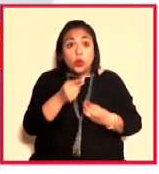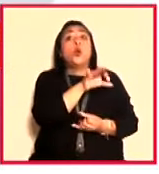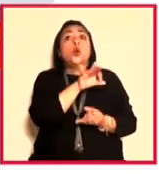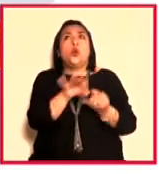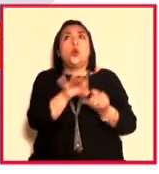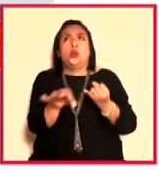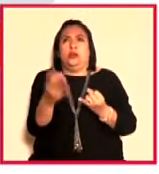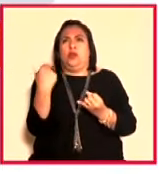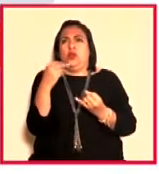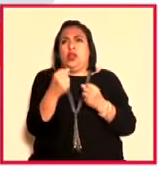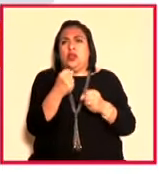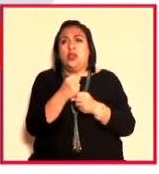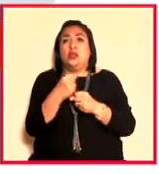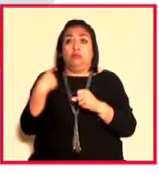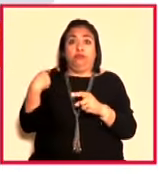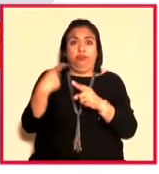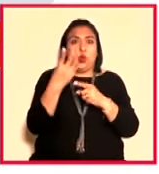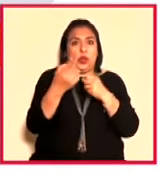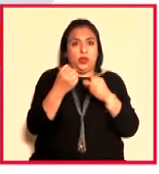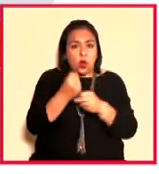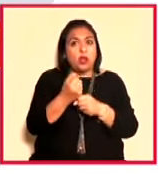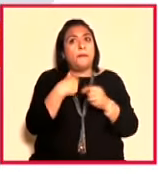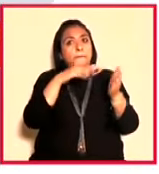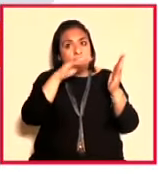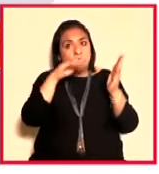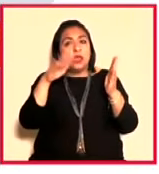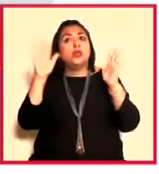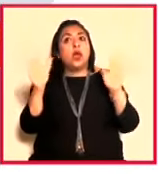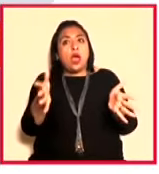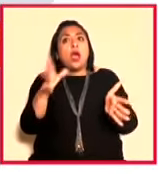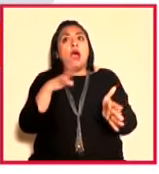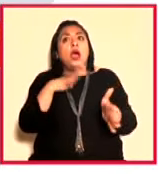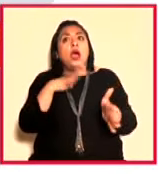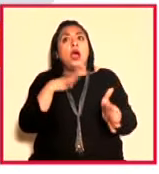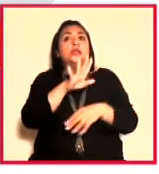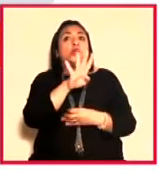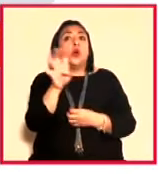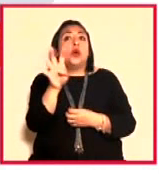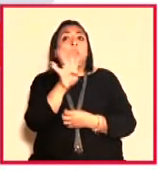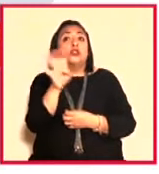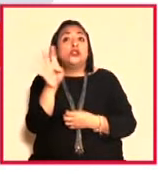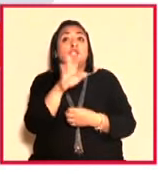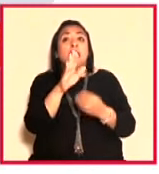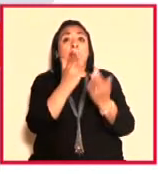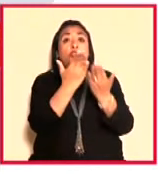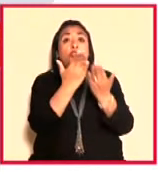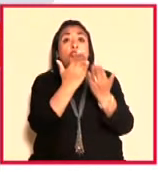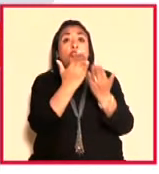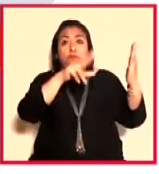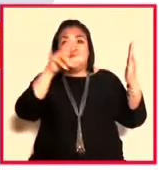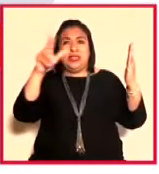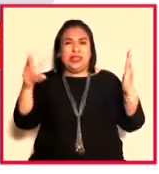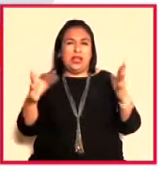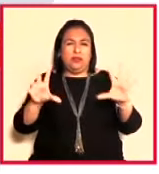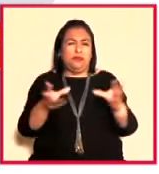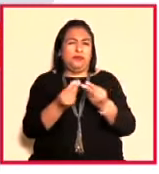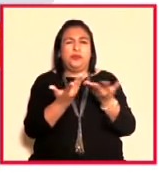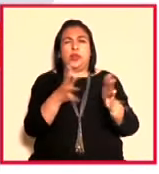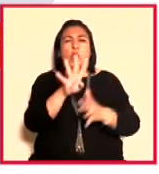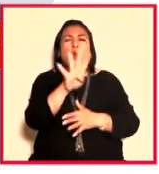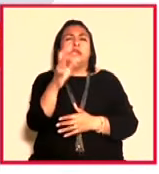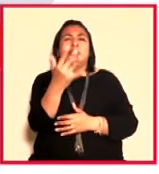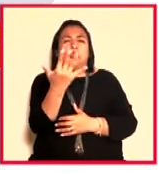después 4 años pintando, vamos a tener más de 400 murales pintados, como 450 murales